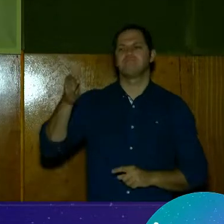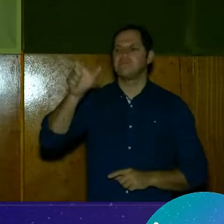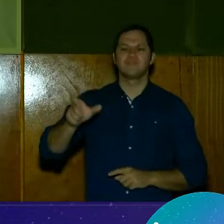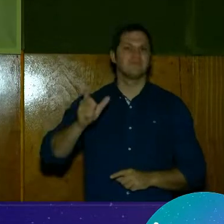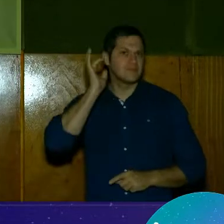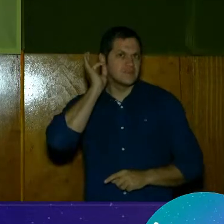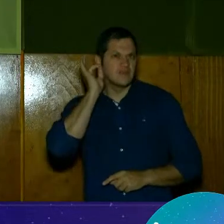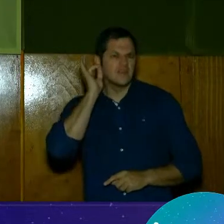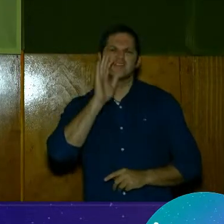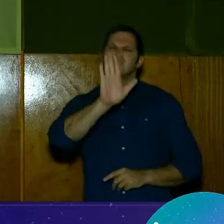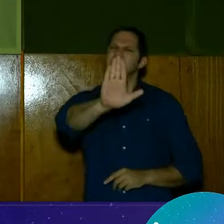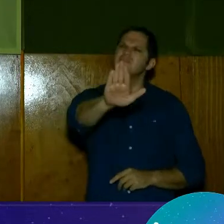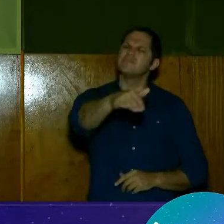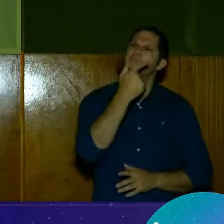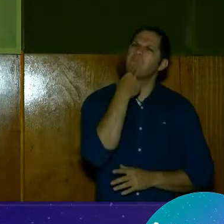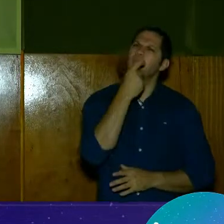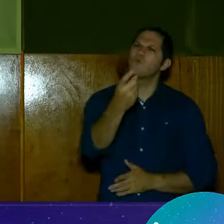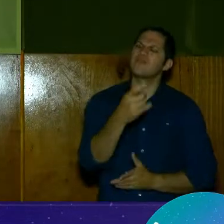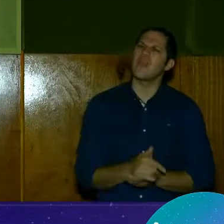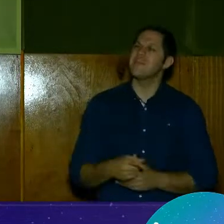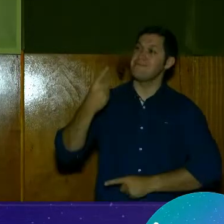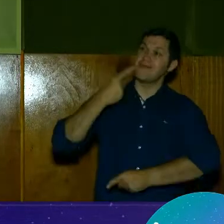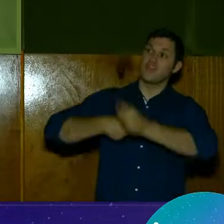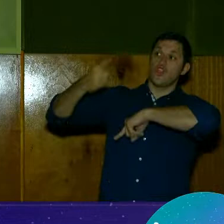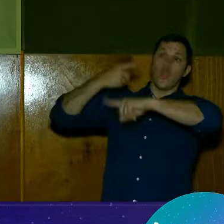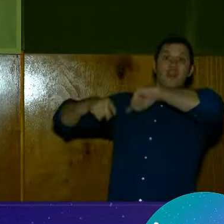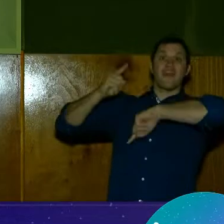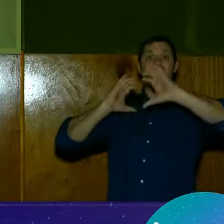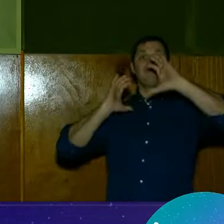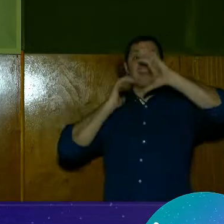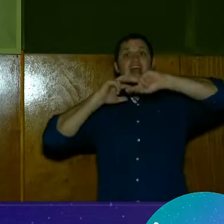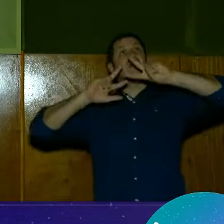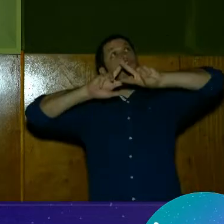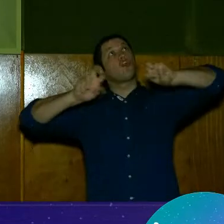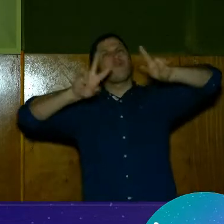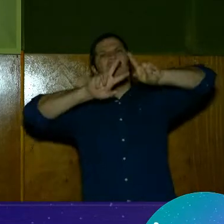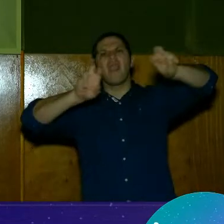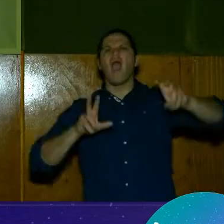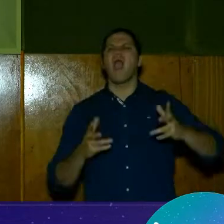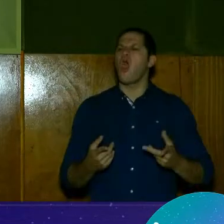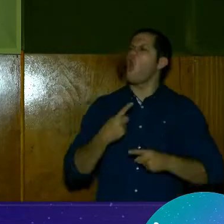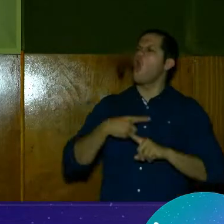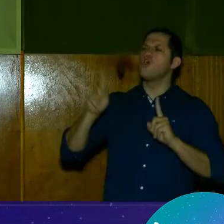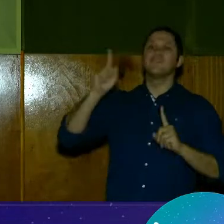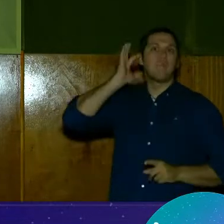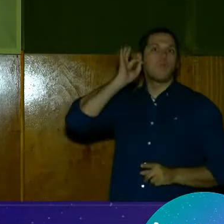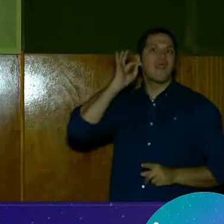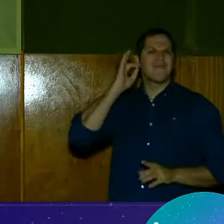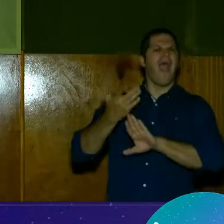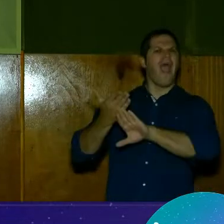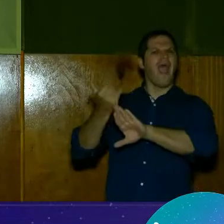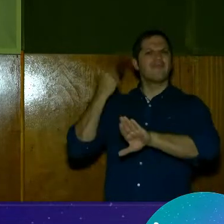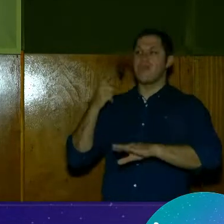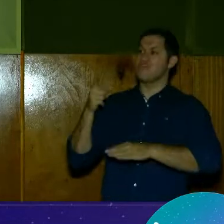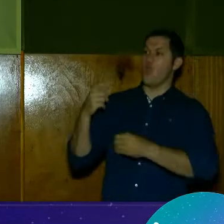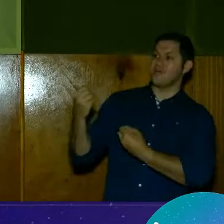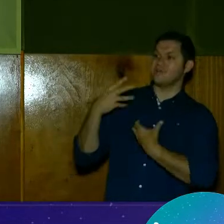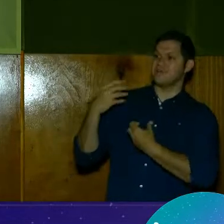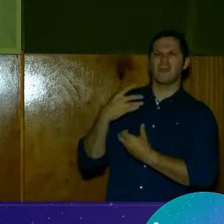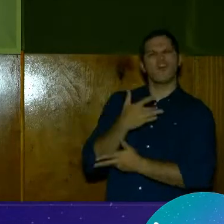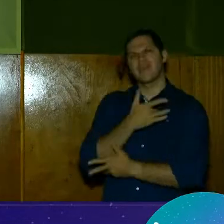ejemplo a lo mejor maría teresa ruiz ahora conocen mi nombre también pero dónde